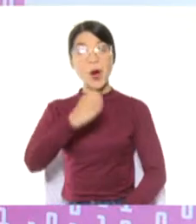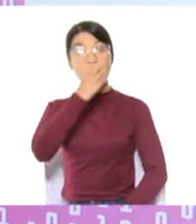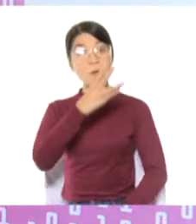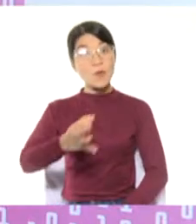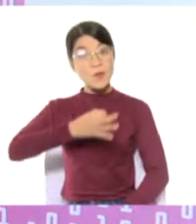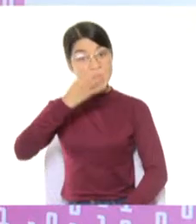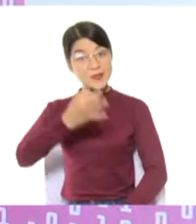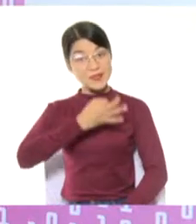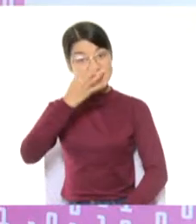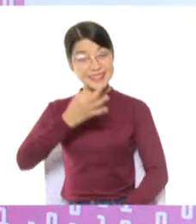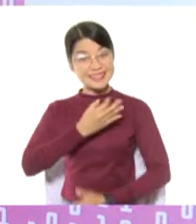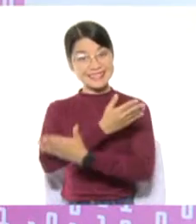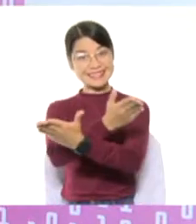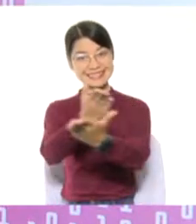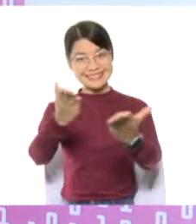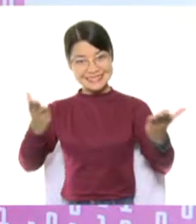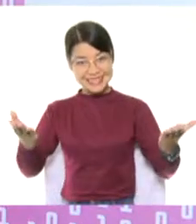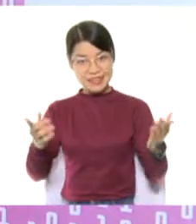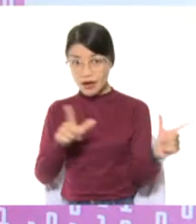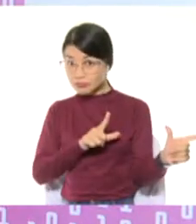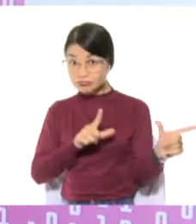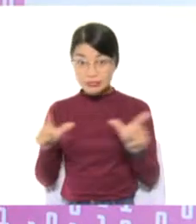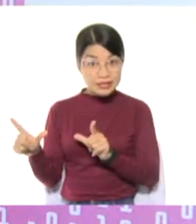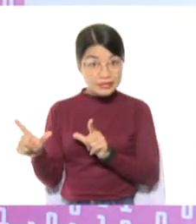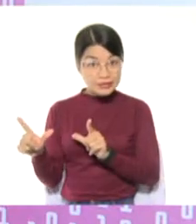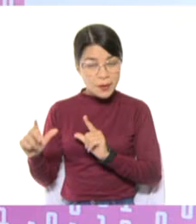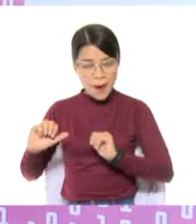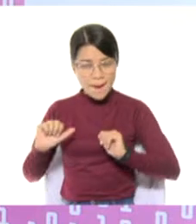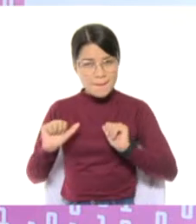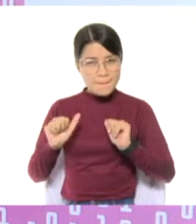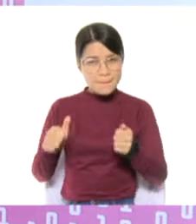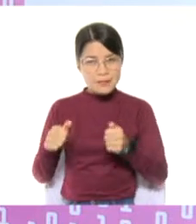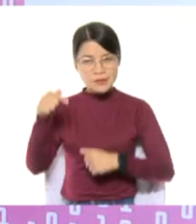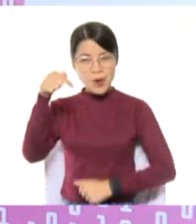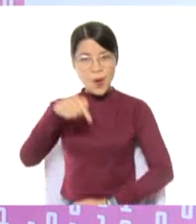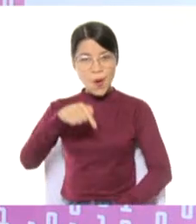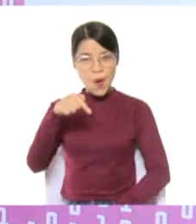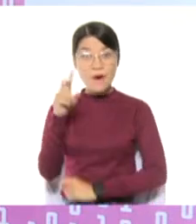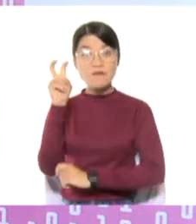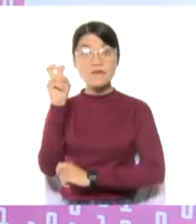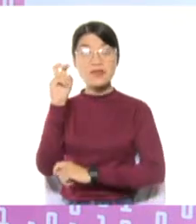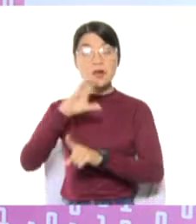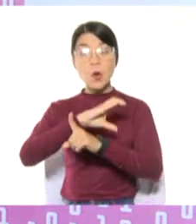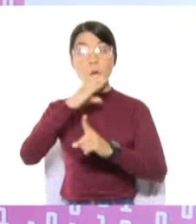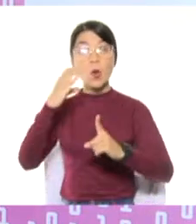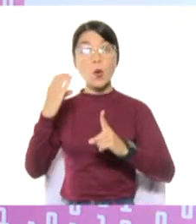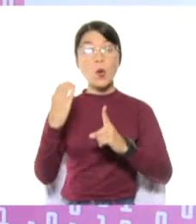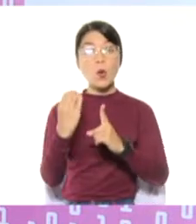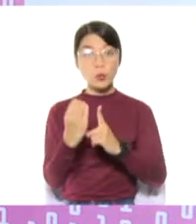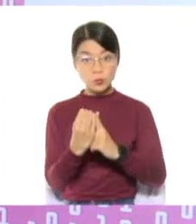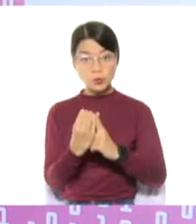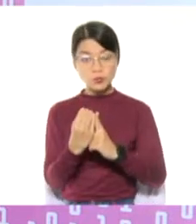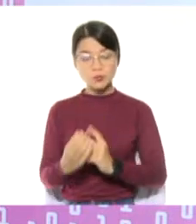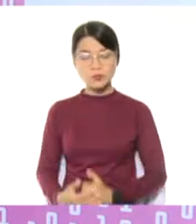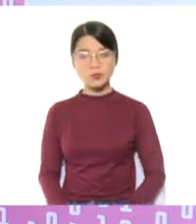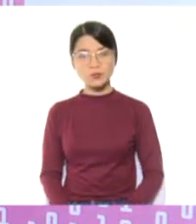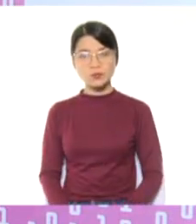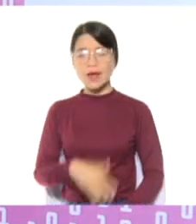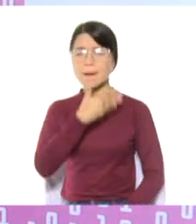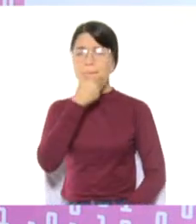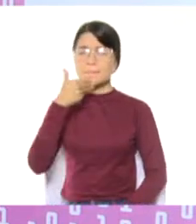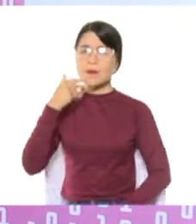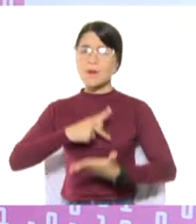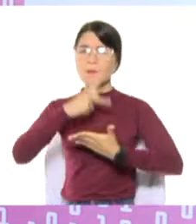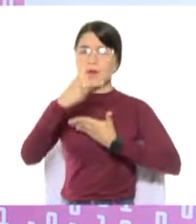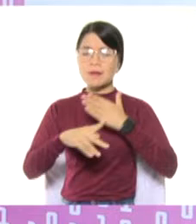Buenas tardes, preparados amigos y amigas para lo que se viene en este viernes de cultura y recreación por su mejor